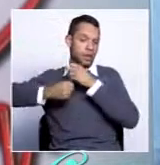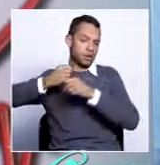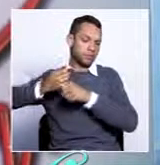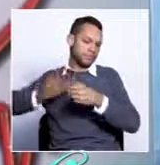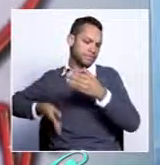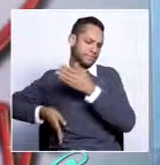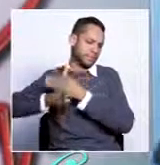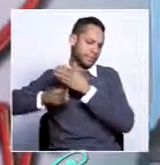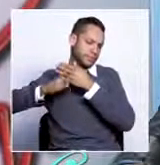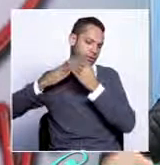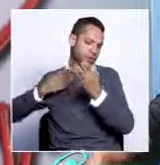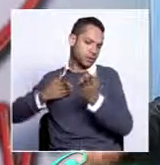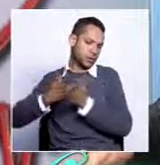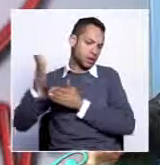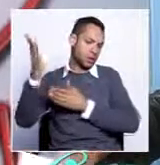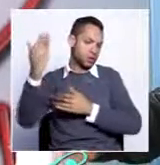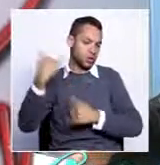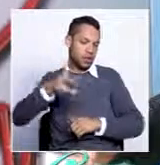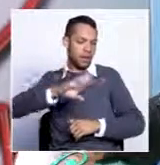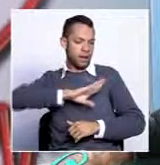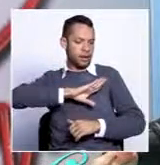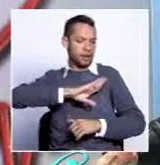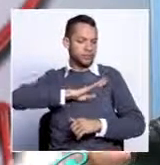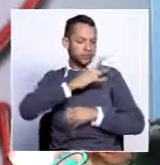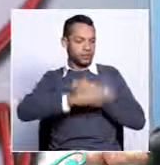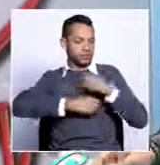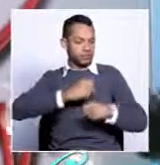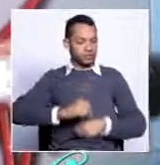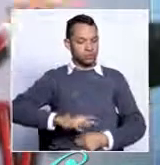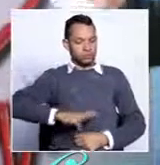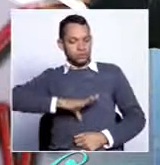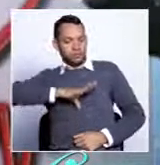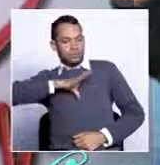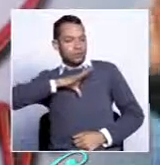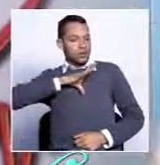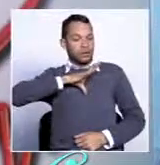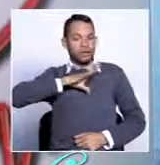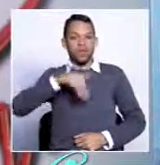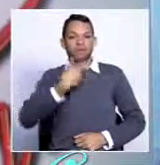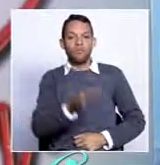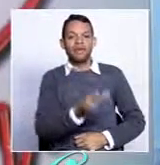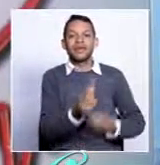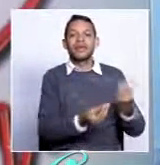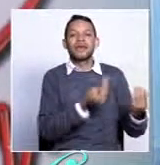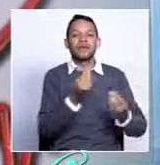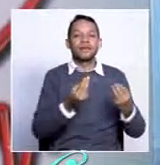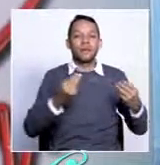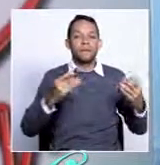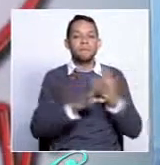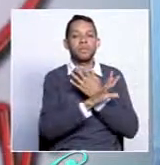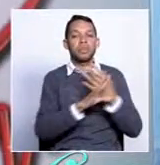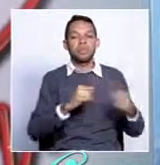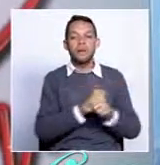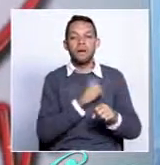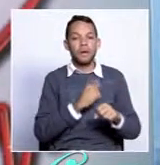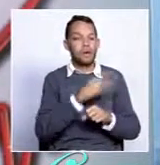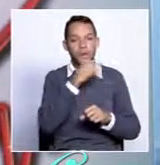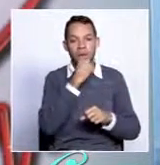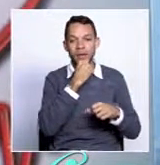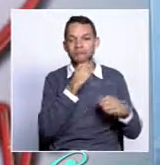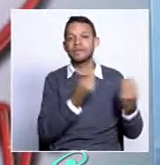entonces soy alcalde dentro del me llenó cuatro años y después están dando las calles como cualquiera desempleado